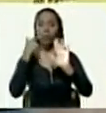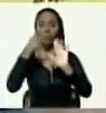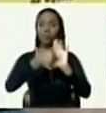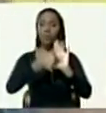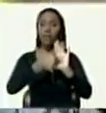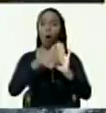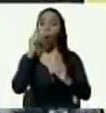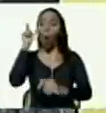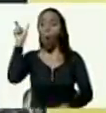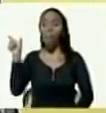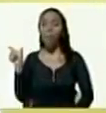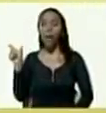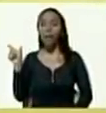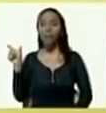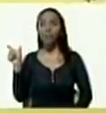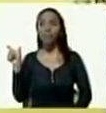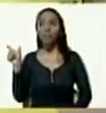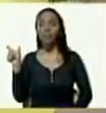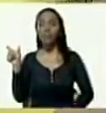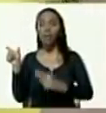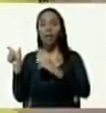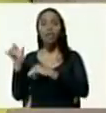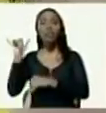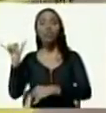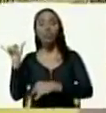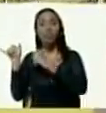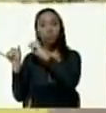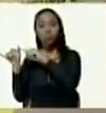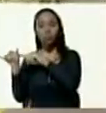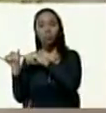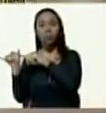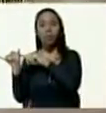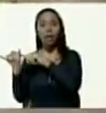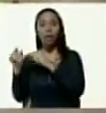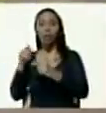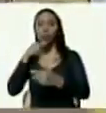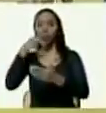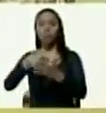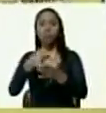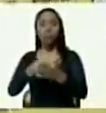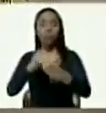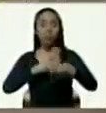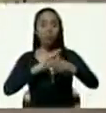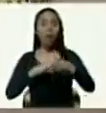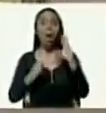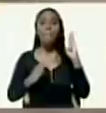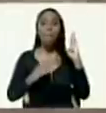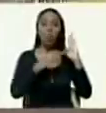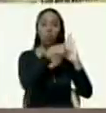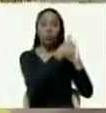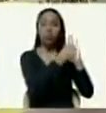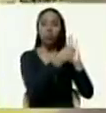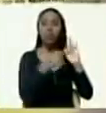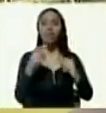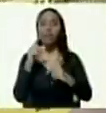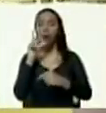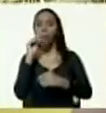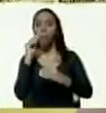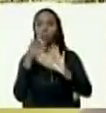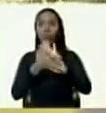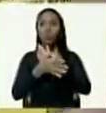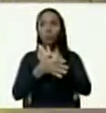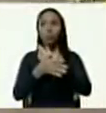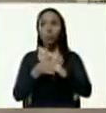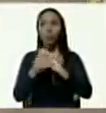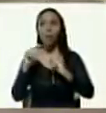Giuliani le mencionó a el señor Betancourt en esta reunión, que este